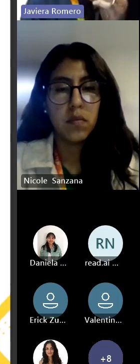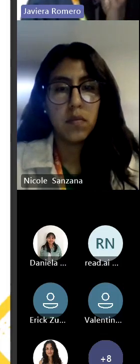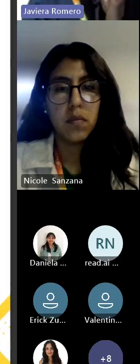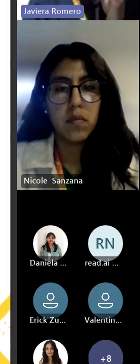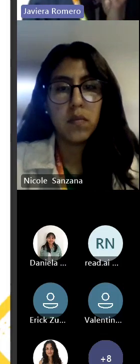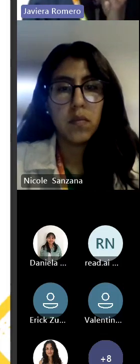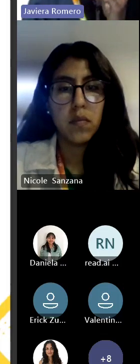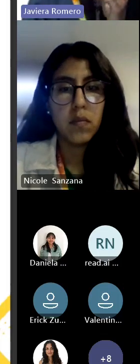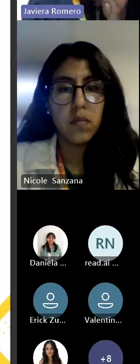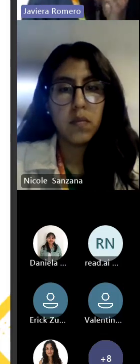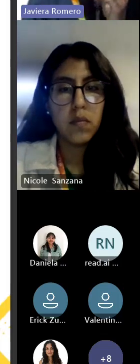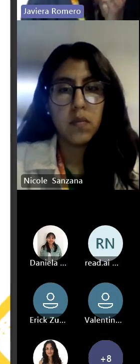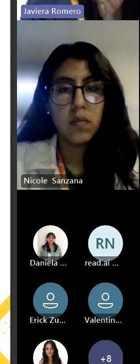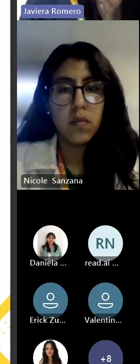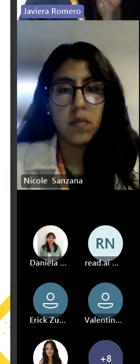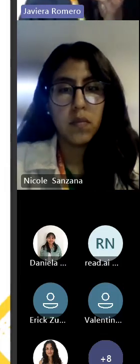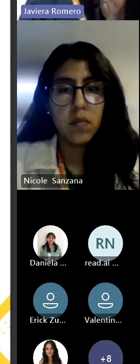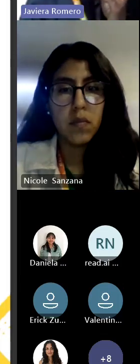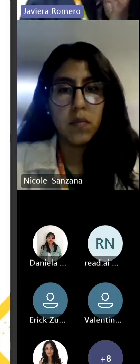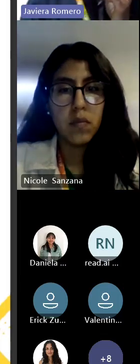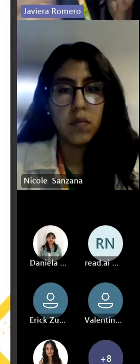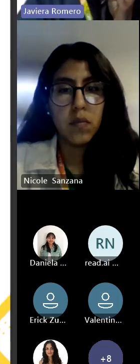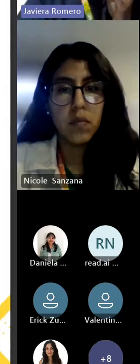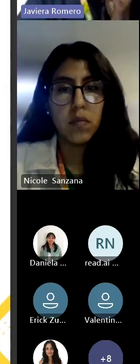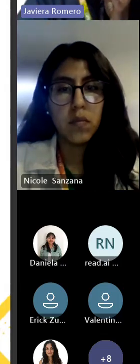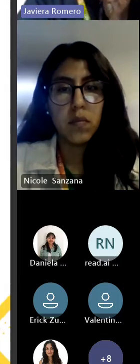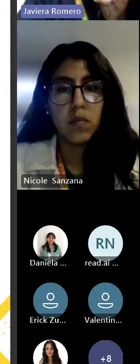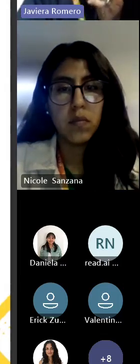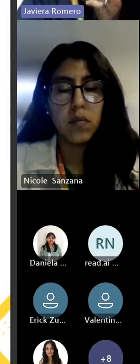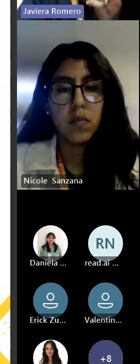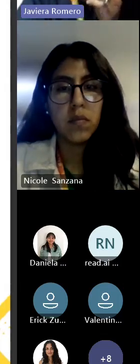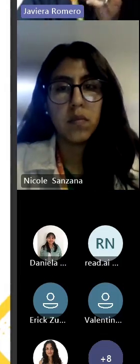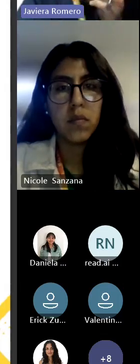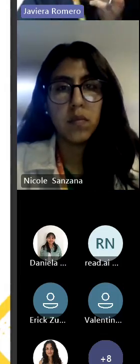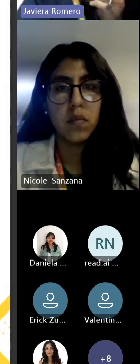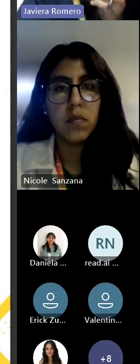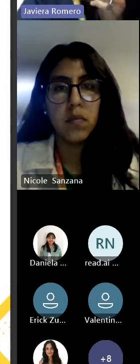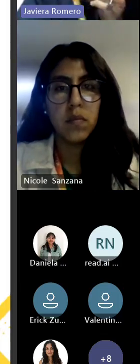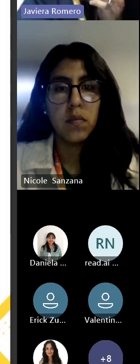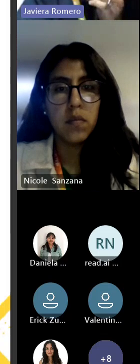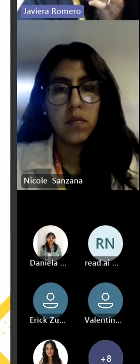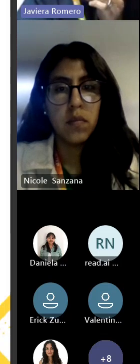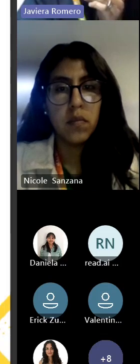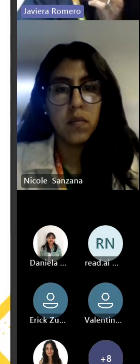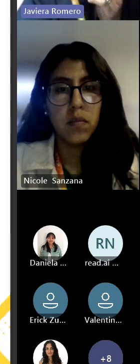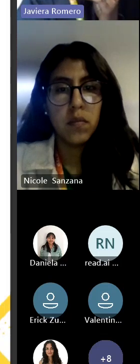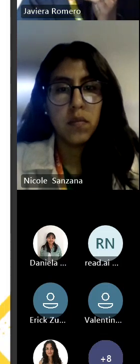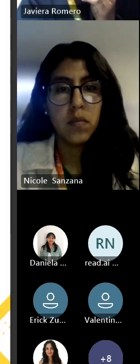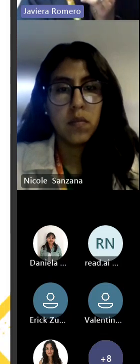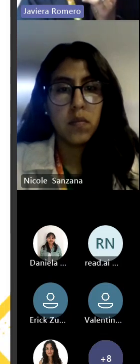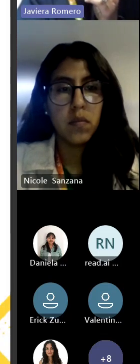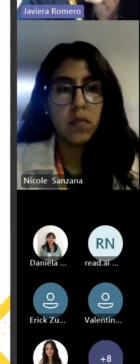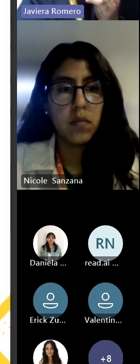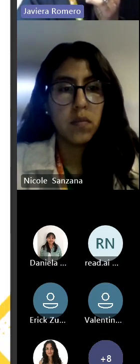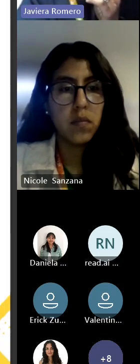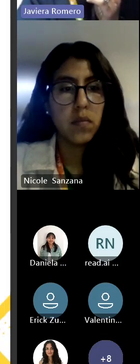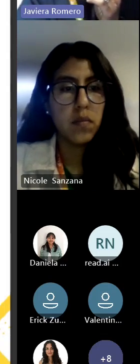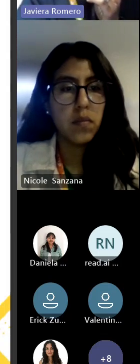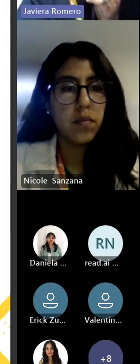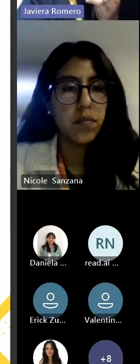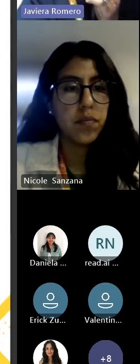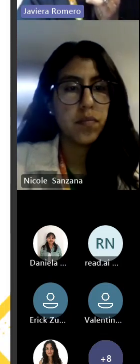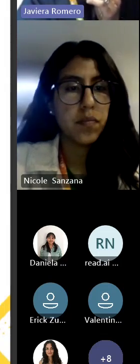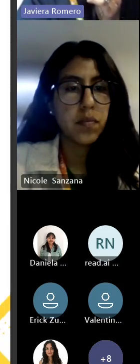más cercanos, por ejemplo, también. Informar a los medios de comunicación sobre lo sucedido, si viene el caso, y también